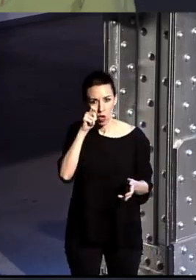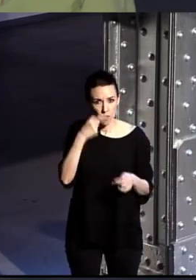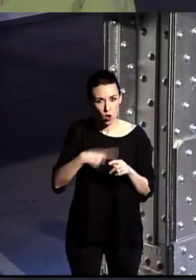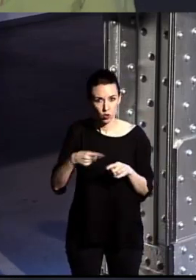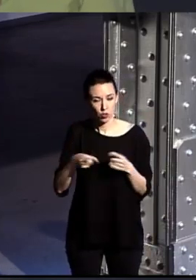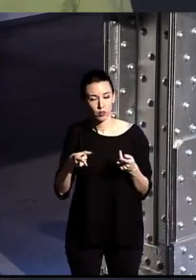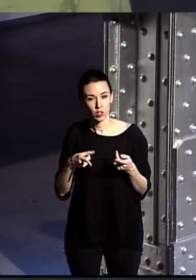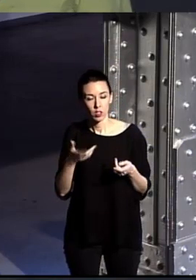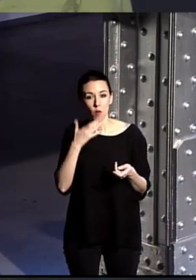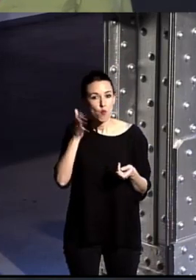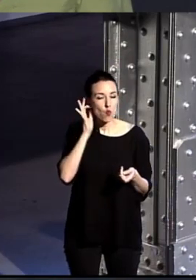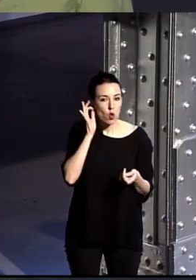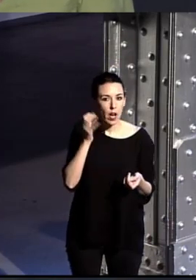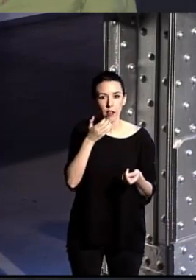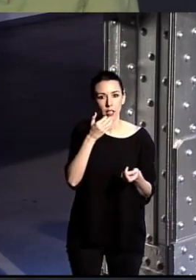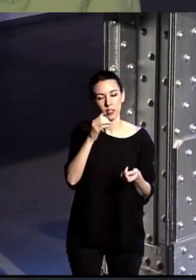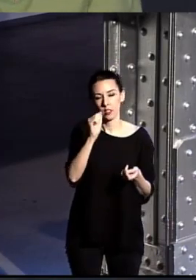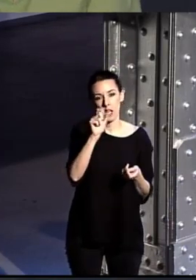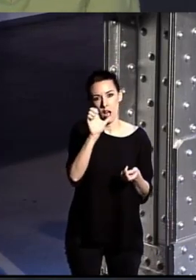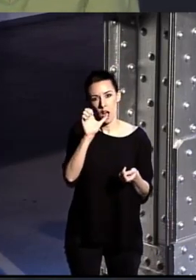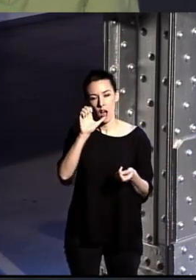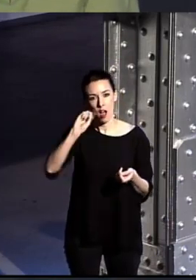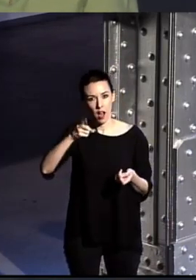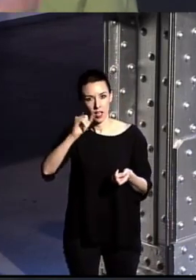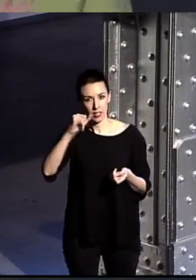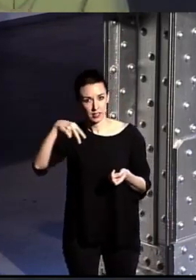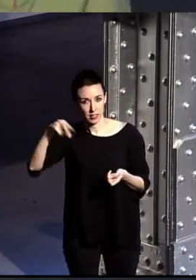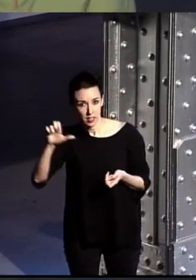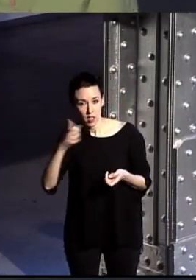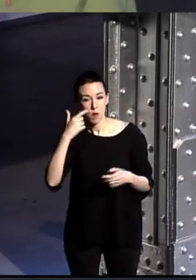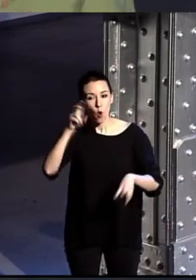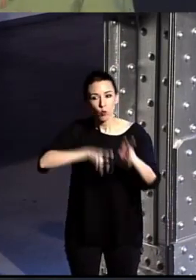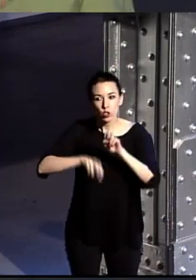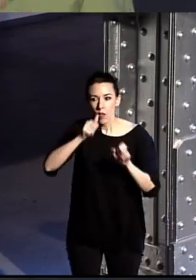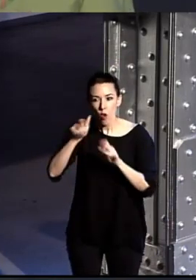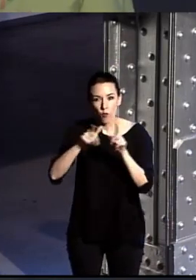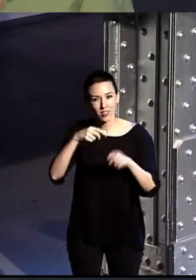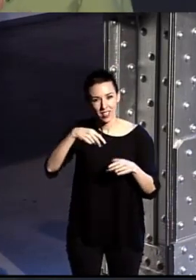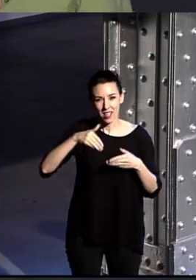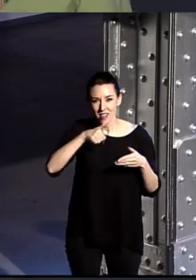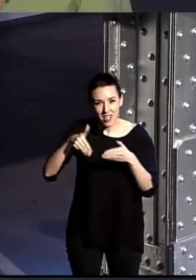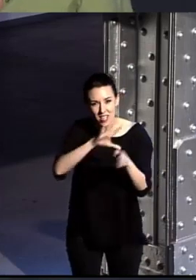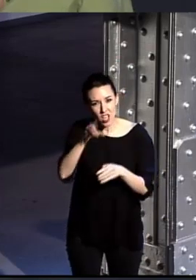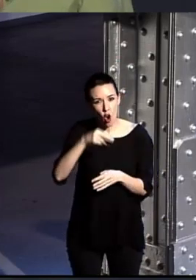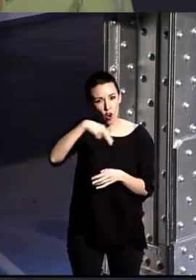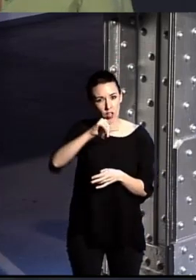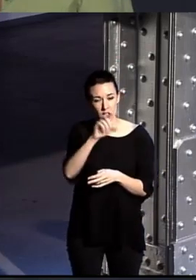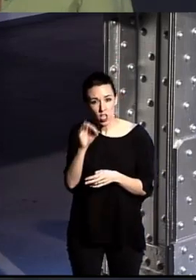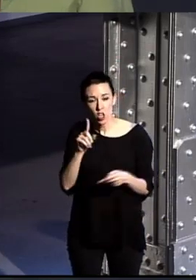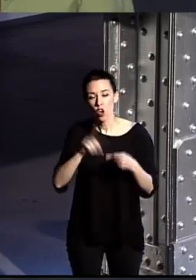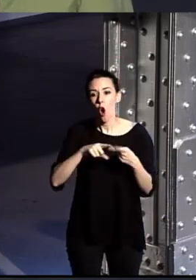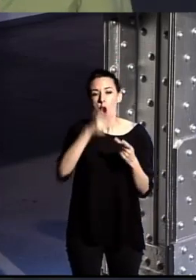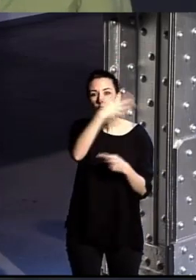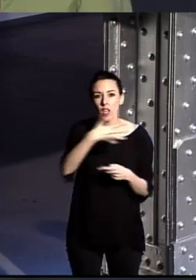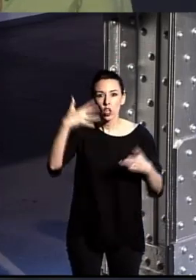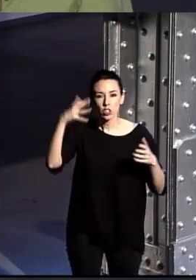Pues Alexine Tiné, por ejemplo, que también se fue a los orígenes buscando las fuentes del Nilo, al igual que los personajes de 5 semanas en